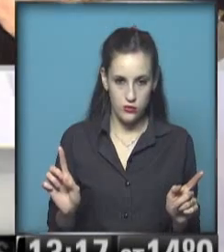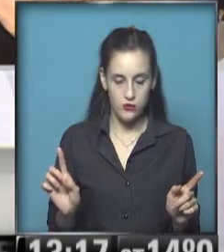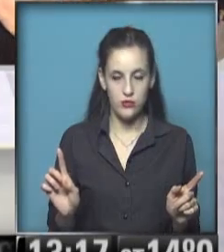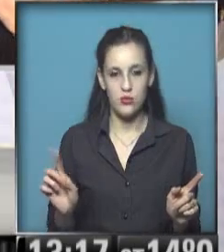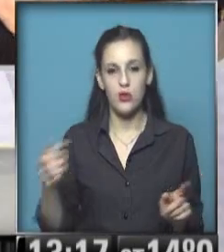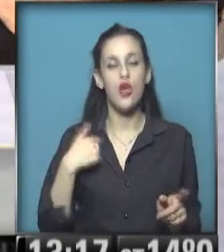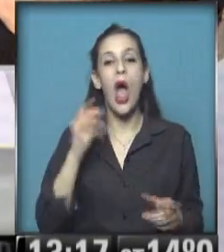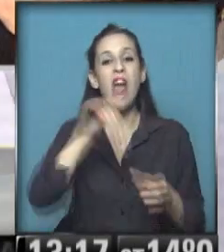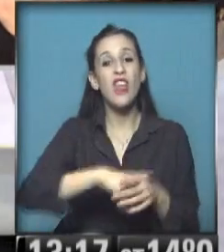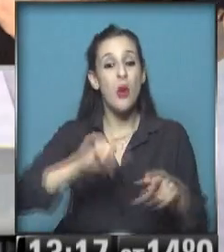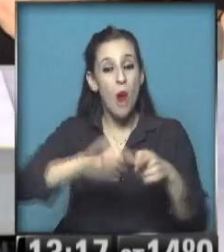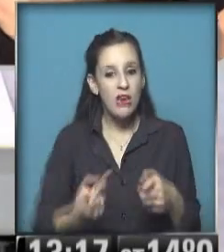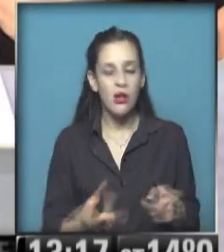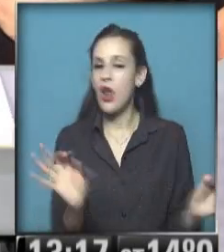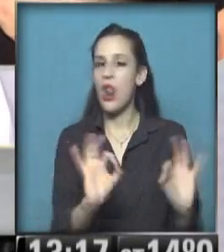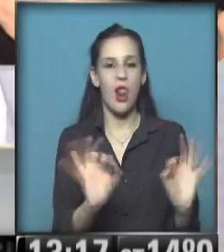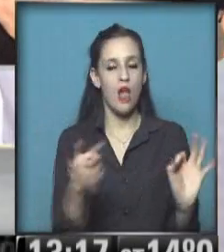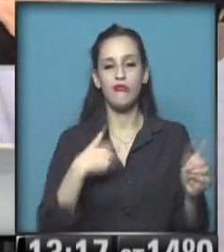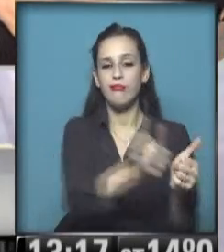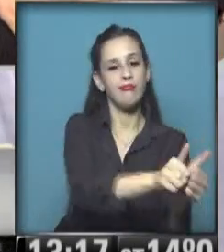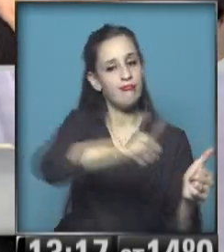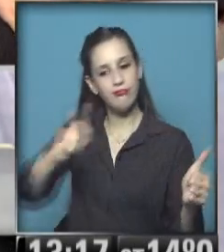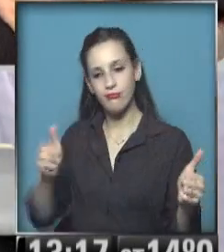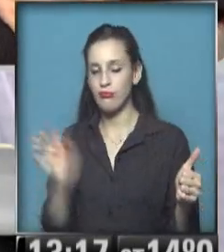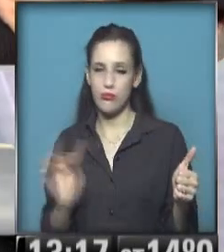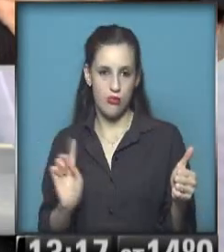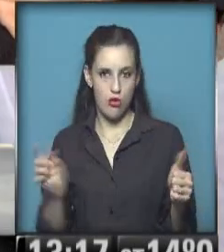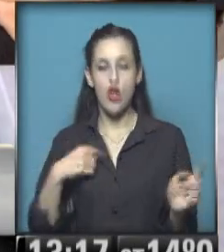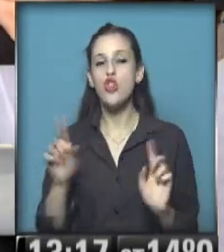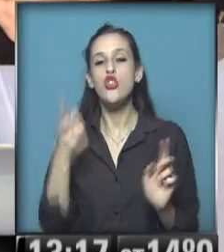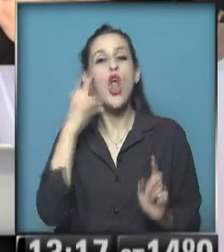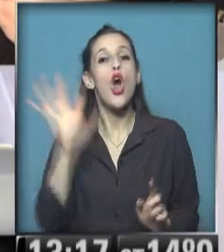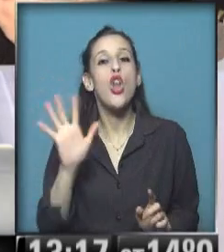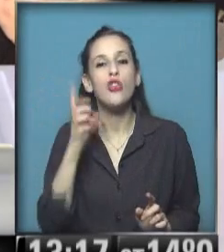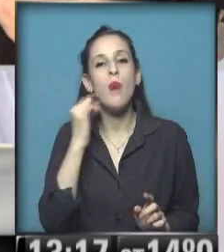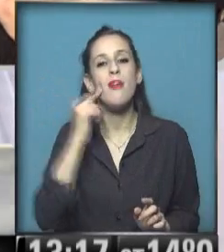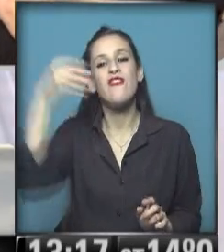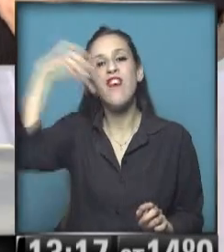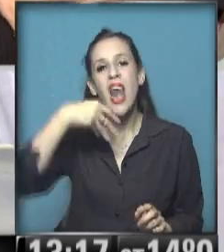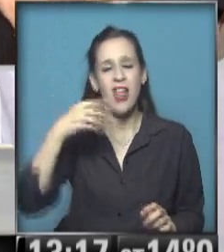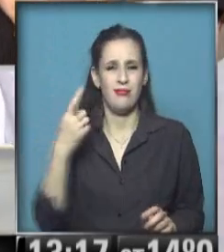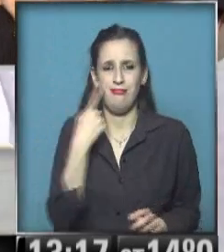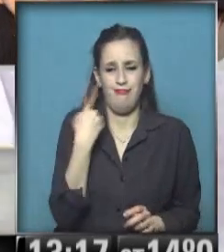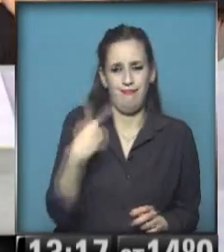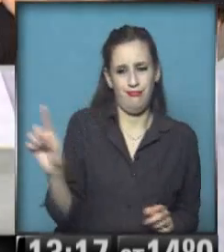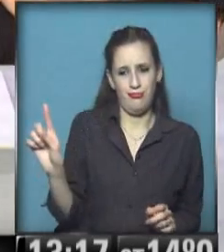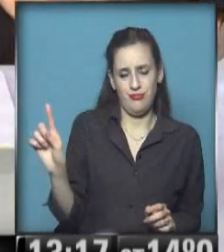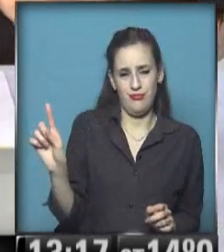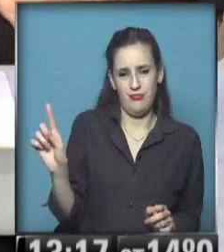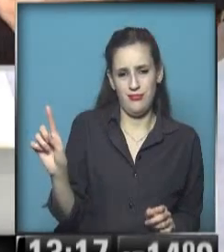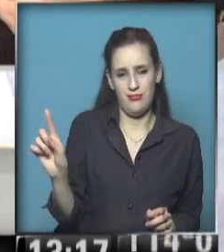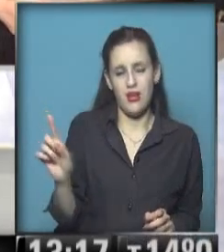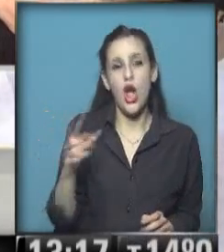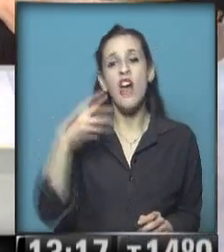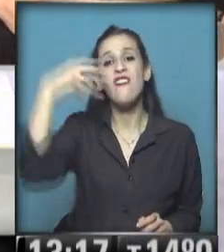no pertenezco a ningún partido político, no milito para Aníbal Fernández, no lo conozco a Aníbal Fernández. Aníbal Fernández no sabe pronunciar ni siquiera mi